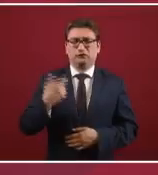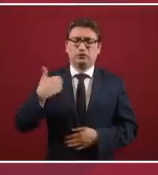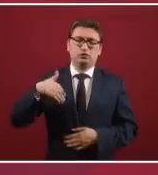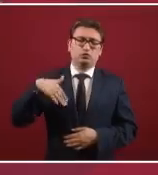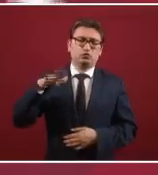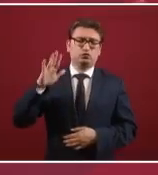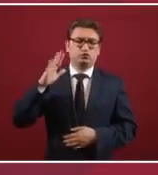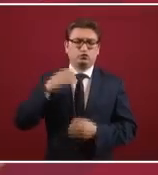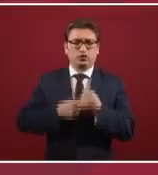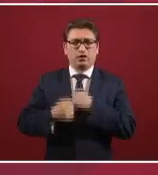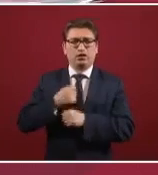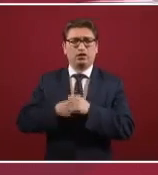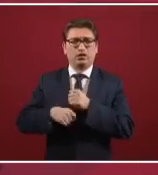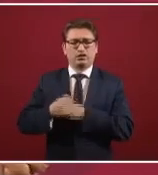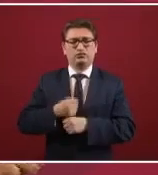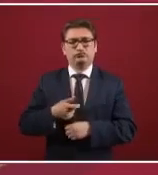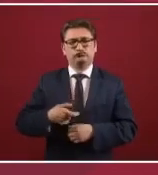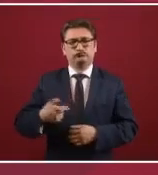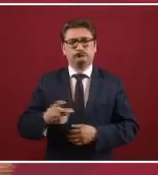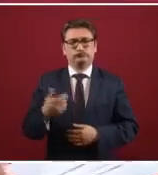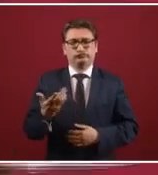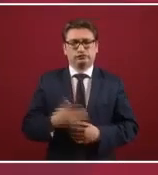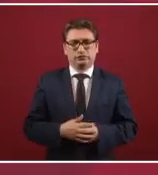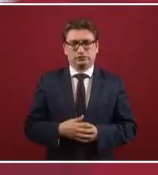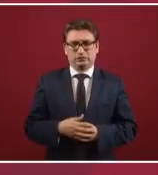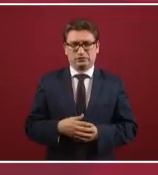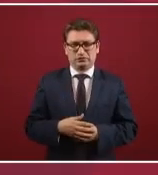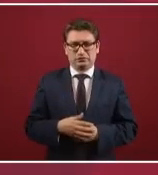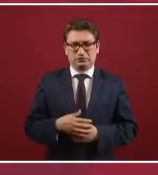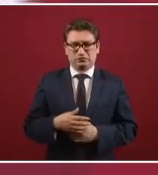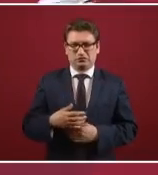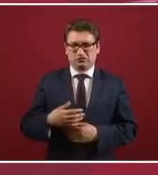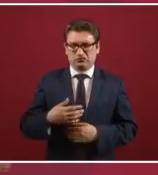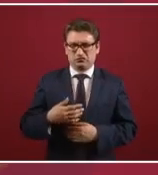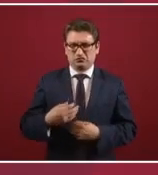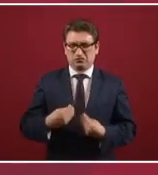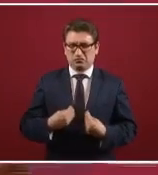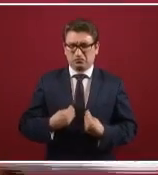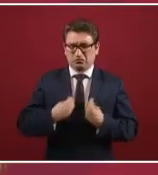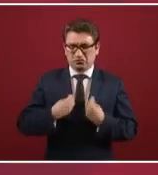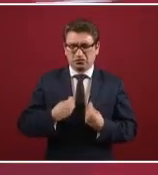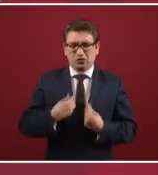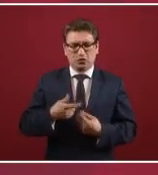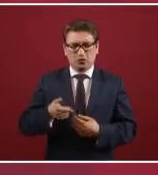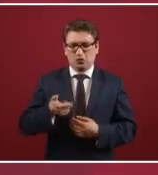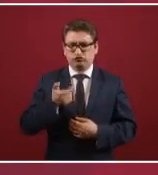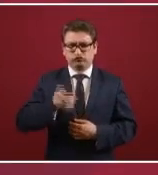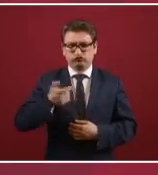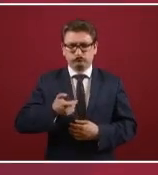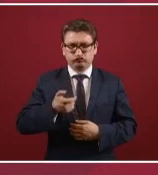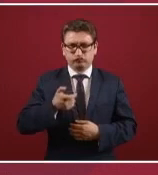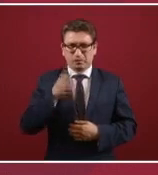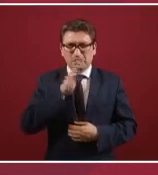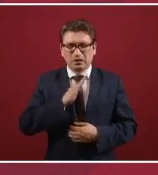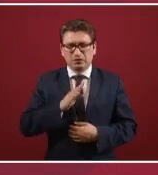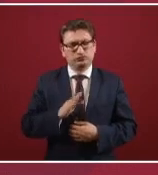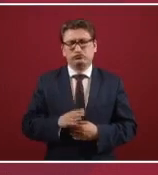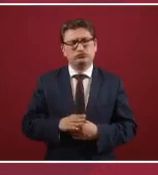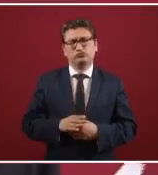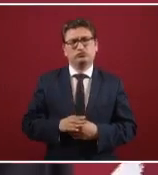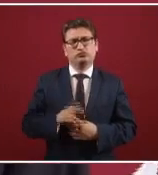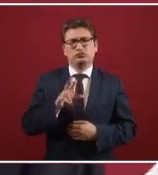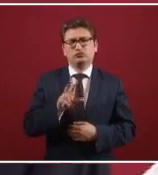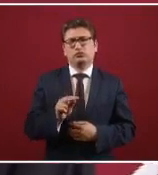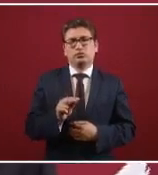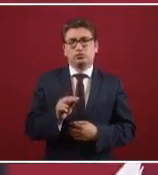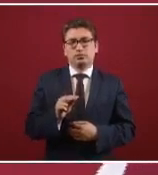que tampoco eso es malo no todo el que tiene es malvado lo que está